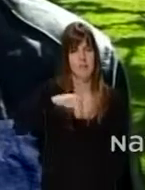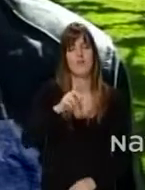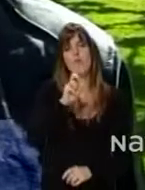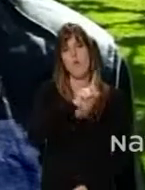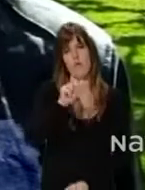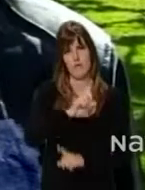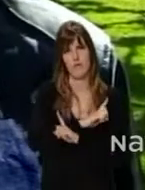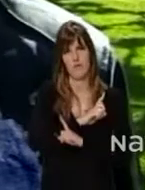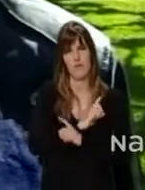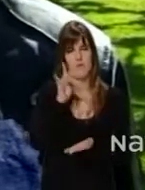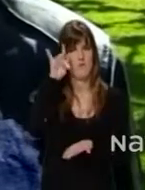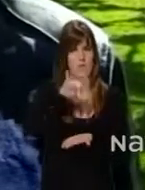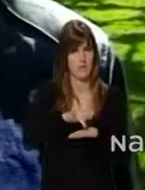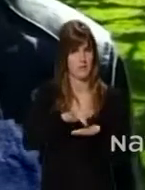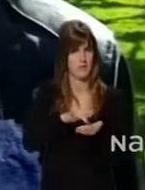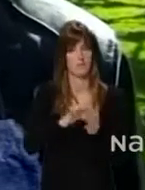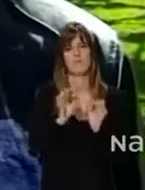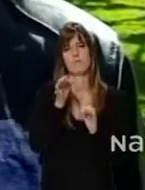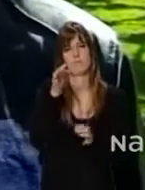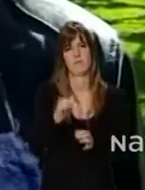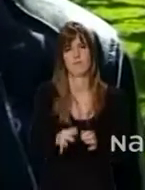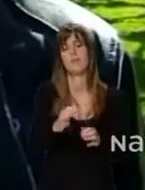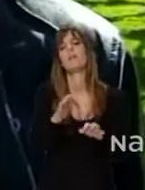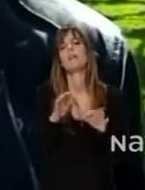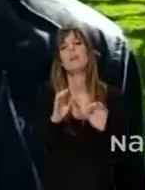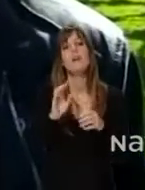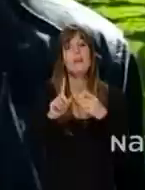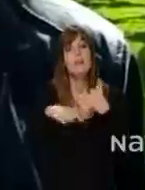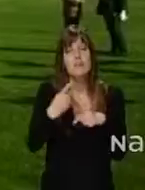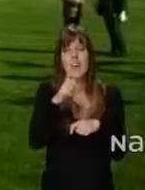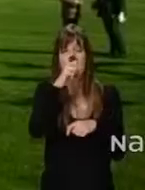a la cual se mantuvo hasta mediados